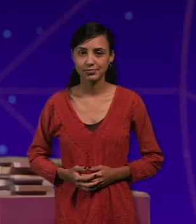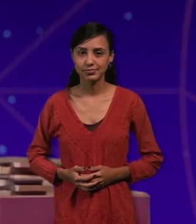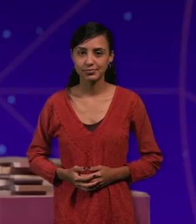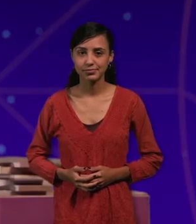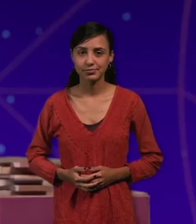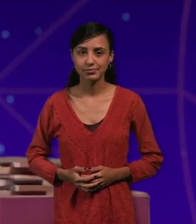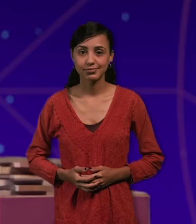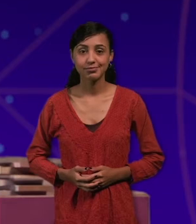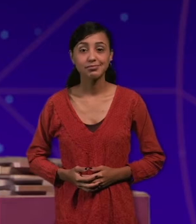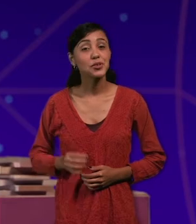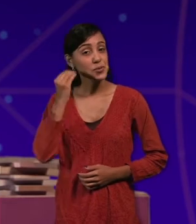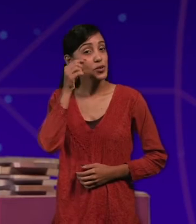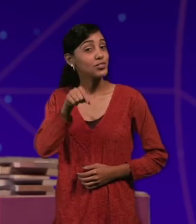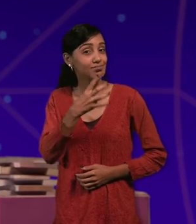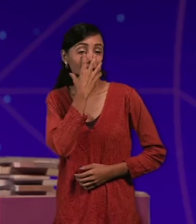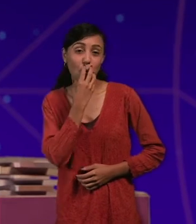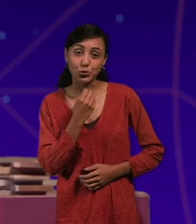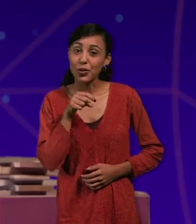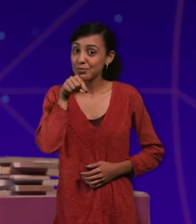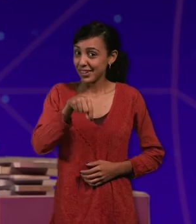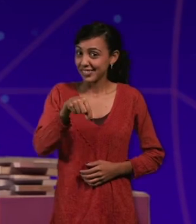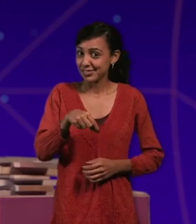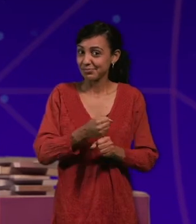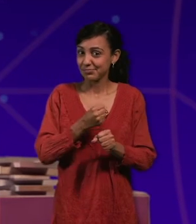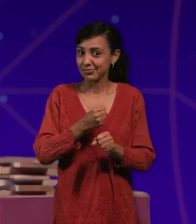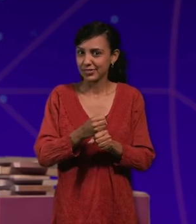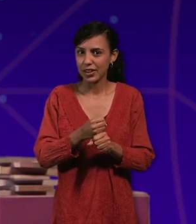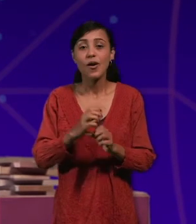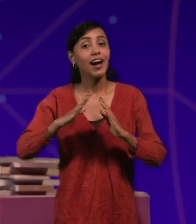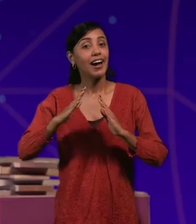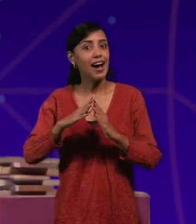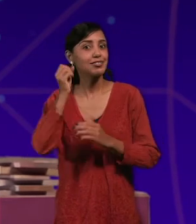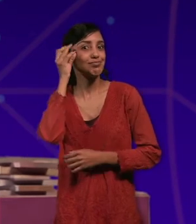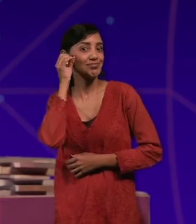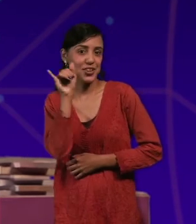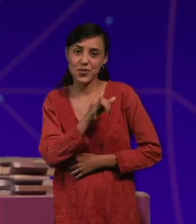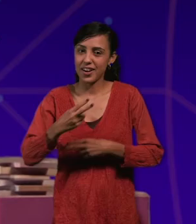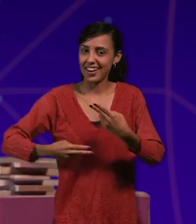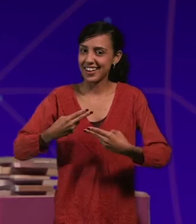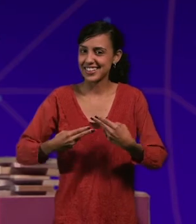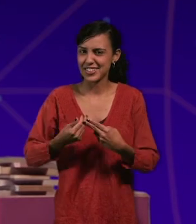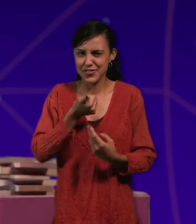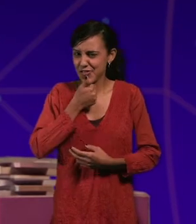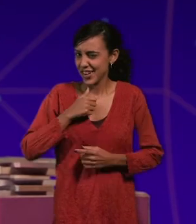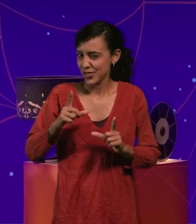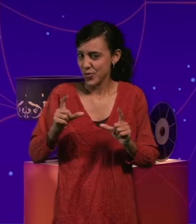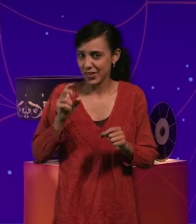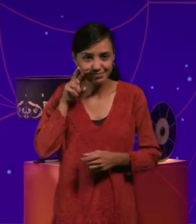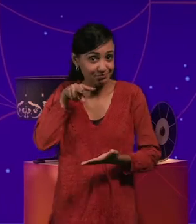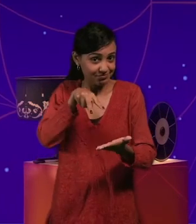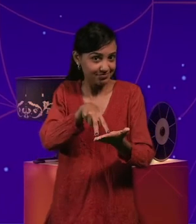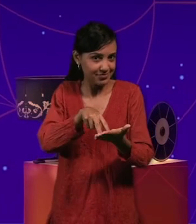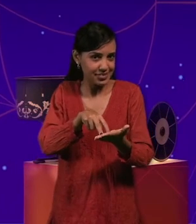Bueno, espero que te hayas motivado mucho con estos folioscopios y que te decidas en casa a experimentar y construir este simple juguete óptico.